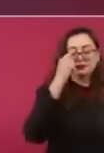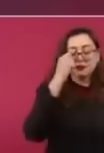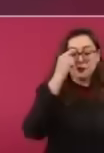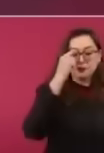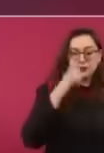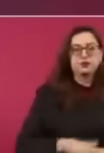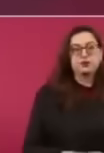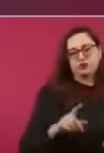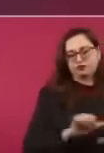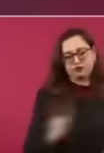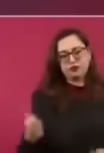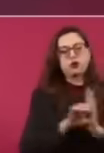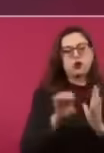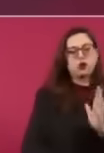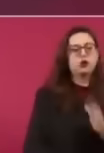Si, por ejemplo,